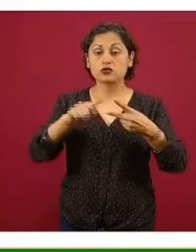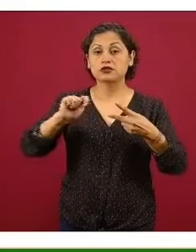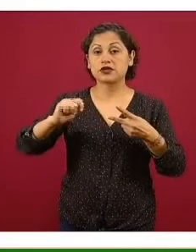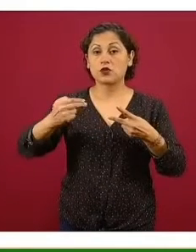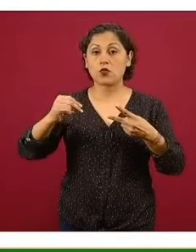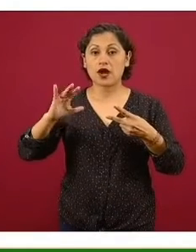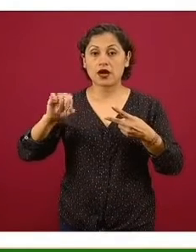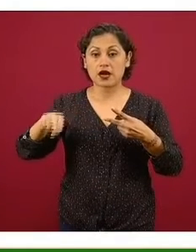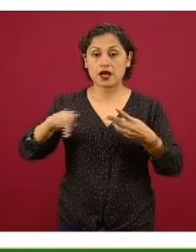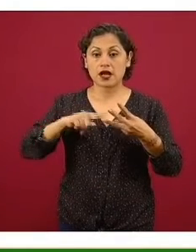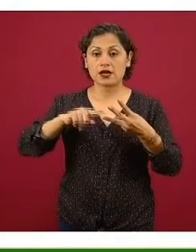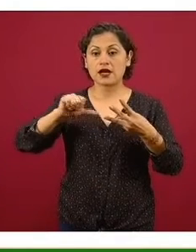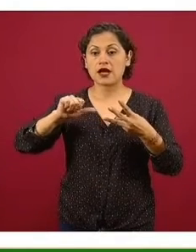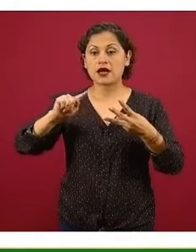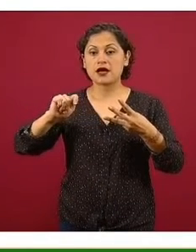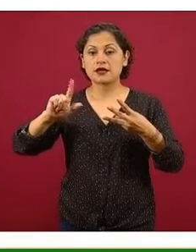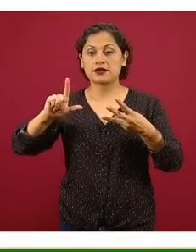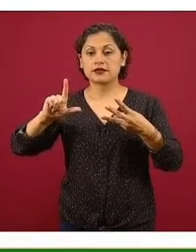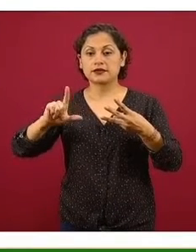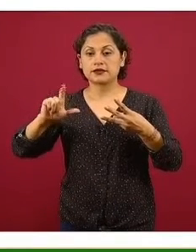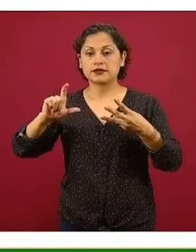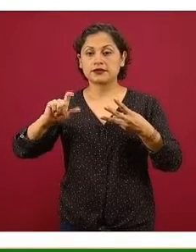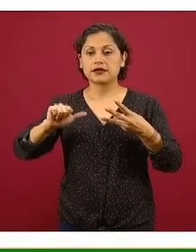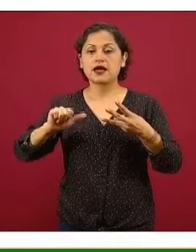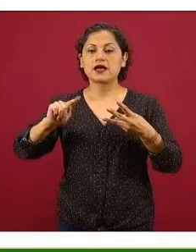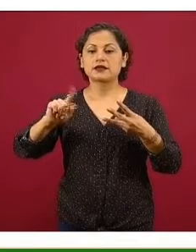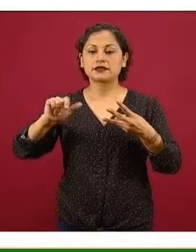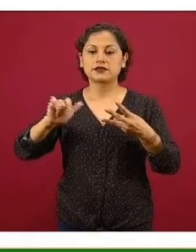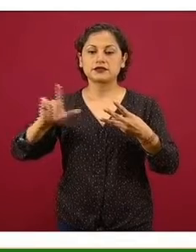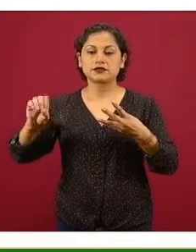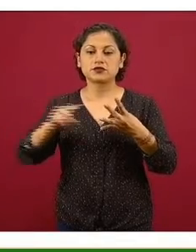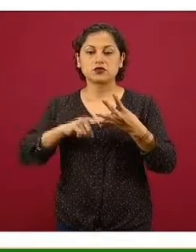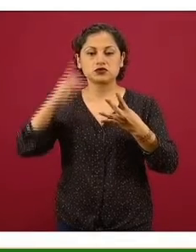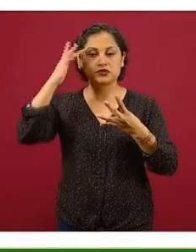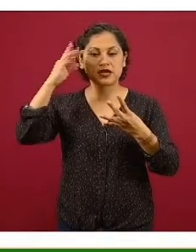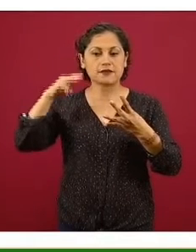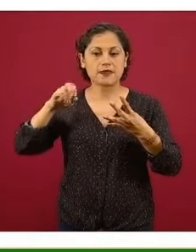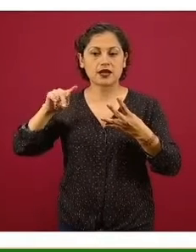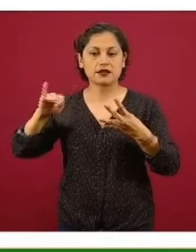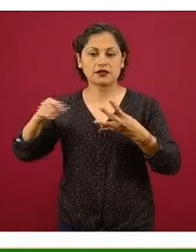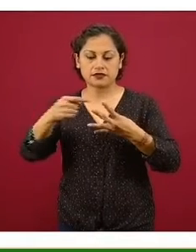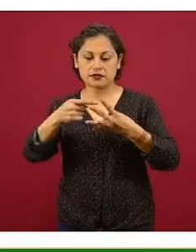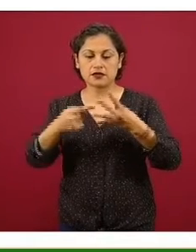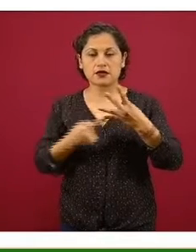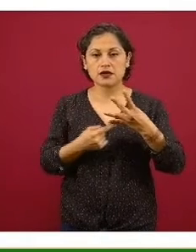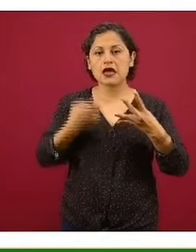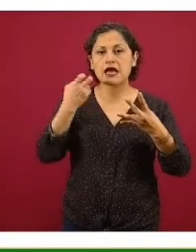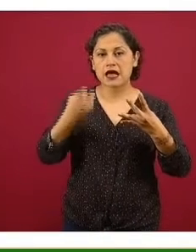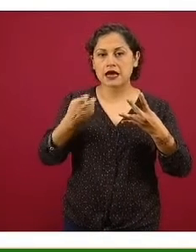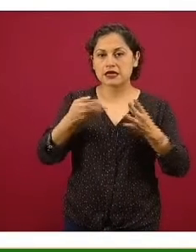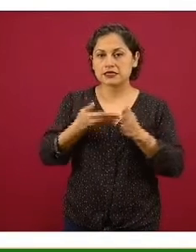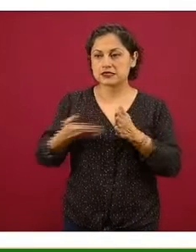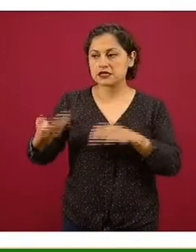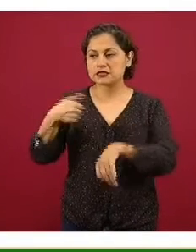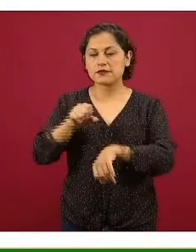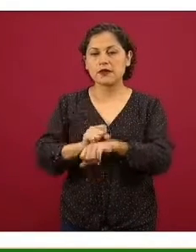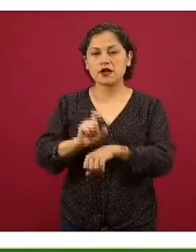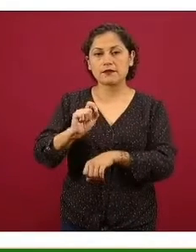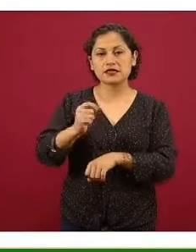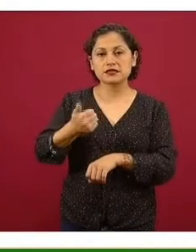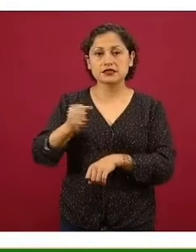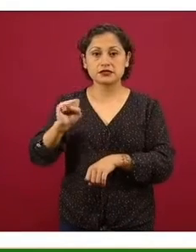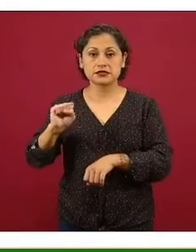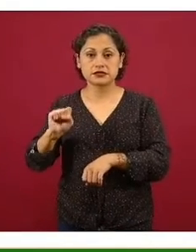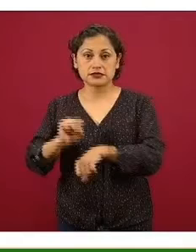Tehuacán, Atlisco y San Martín Texmelucan, pues vemos que prácticamente también hay un descenso en la semana 26 y 27